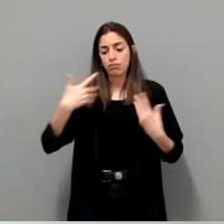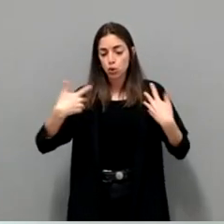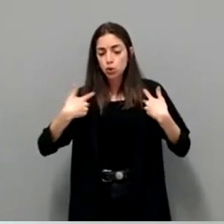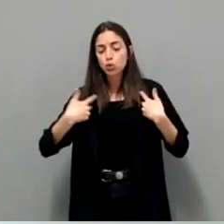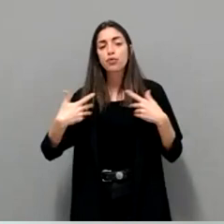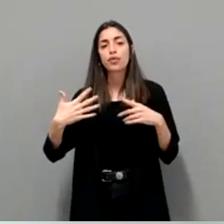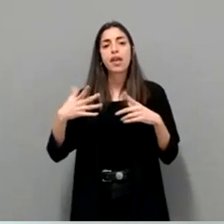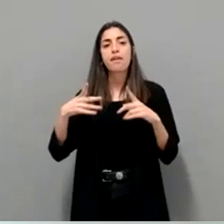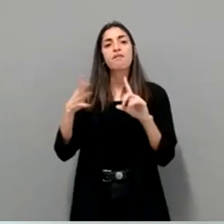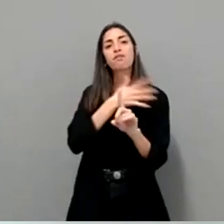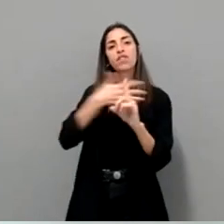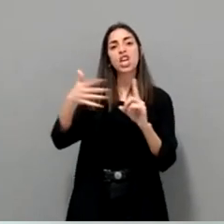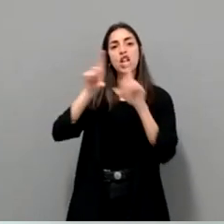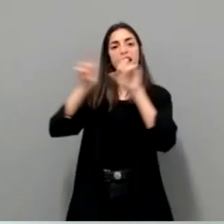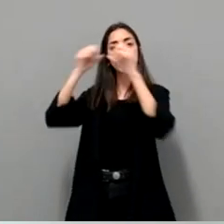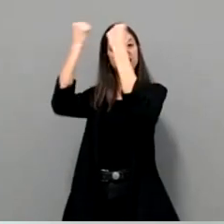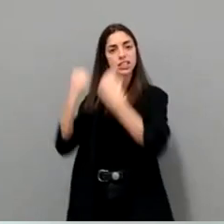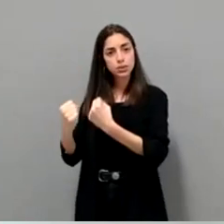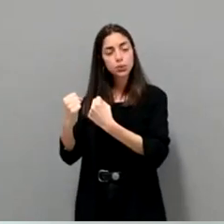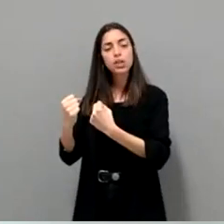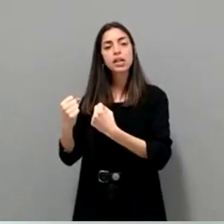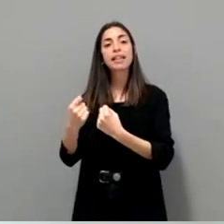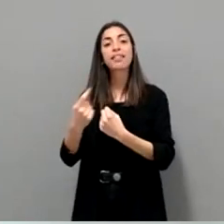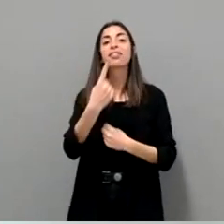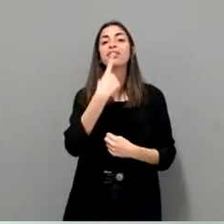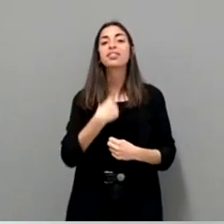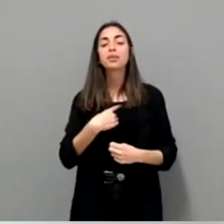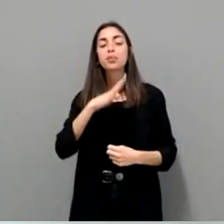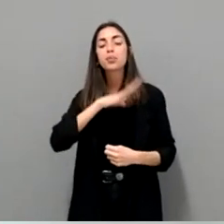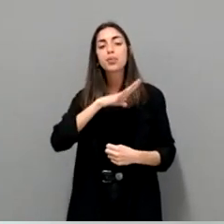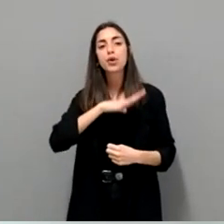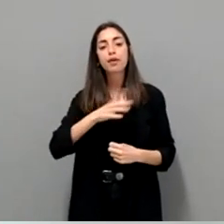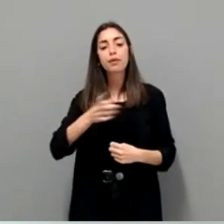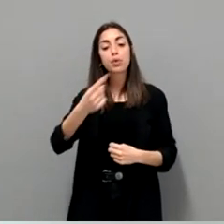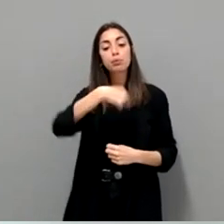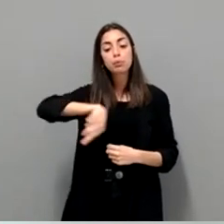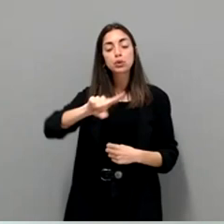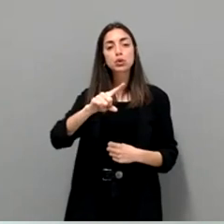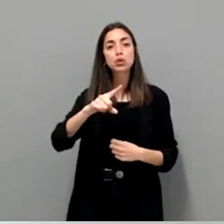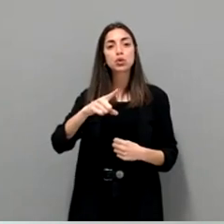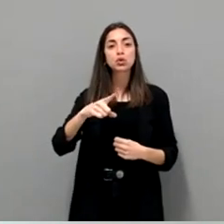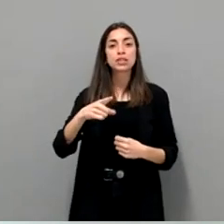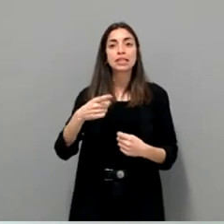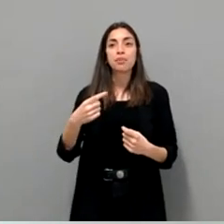nos digáis, por favor, todas vosotras, cuál es la que más os ha